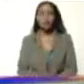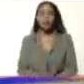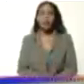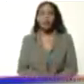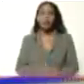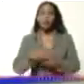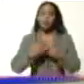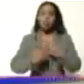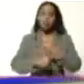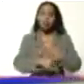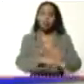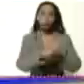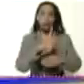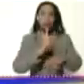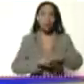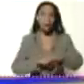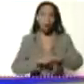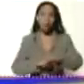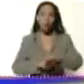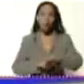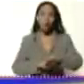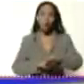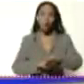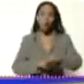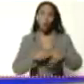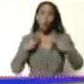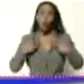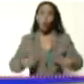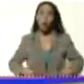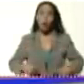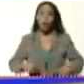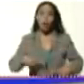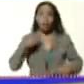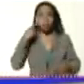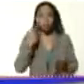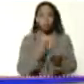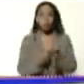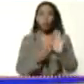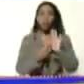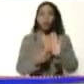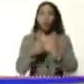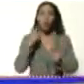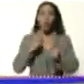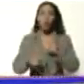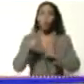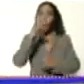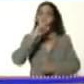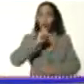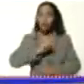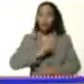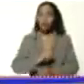de este tiempo la humanidad ha visto en los últimos años